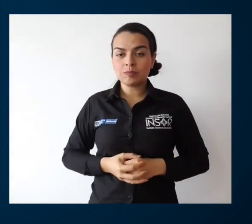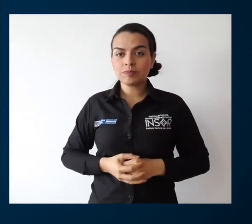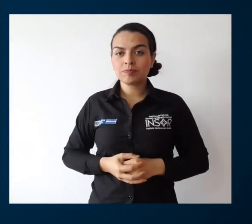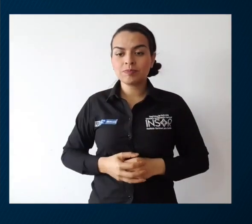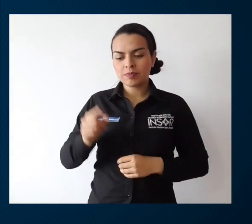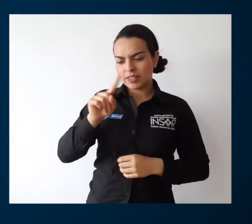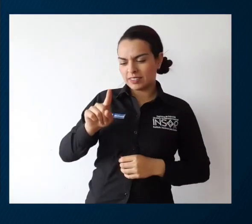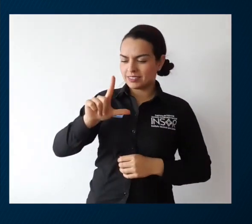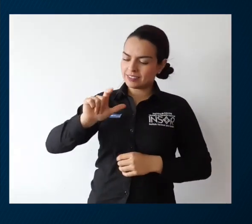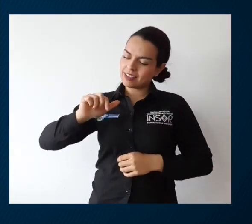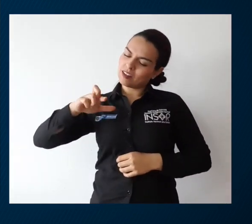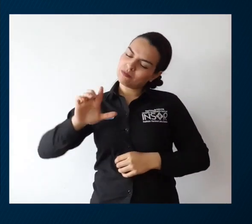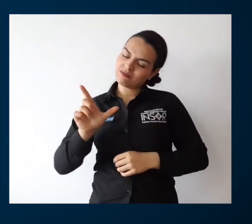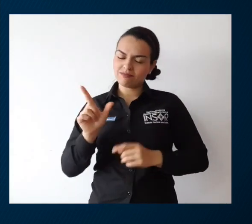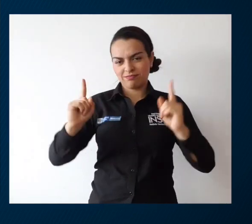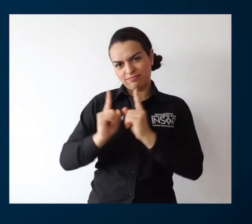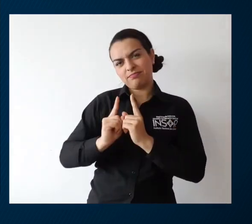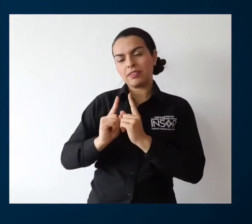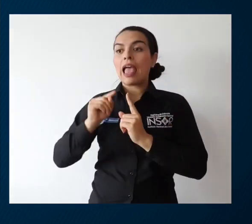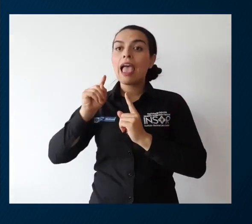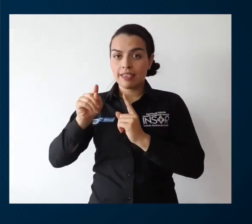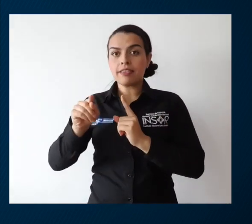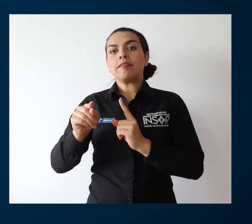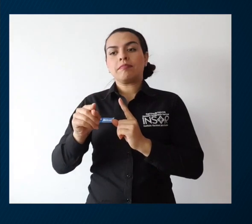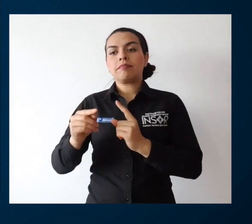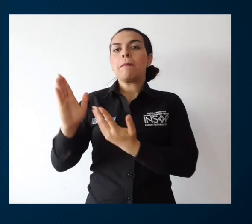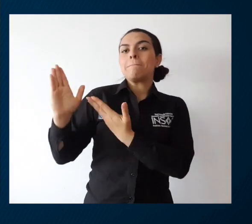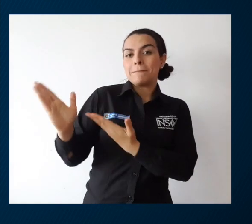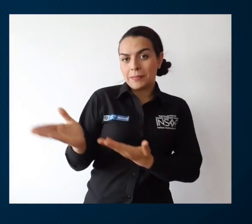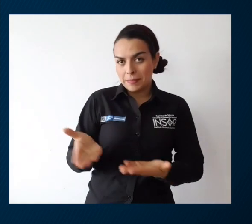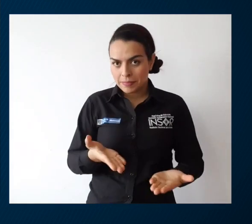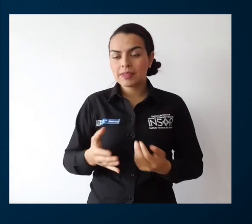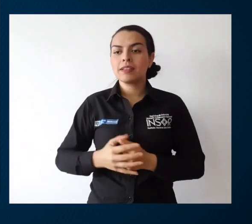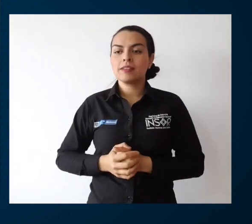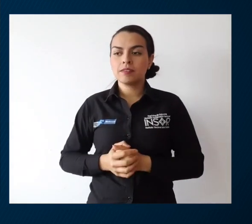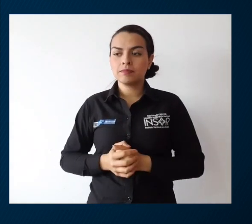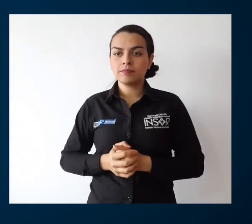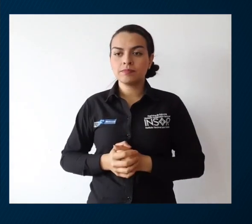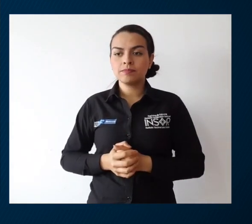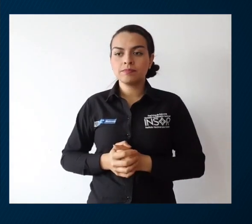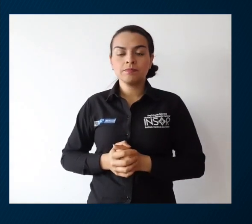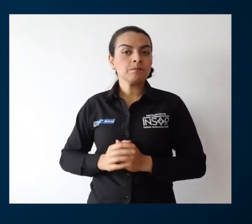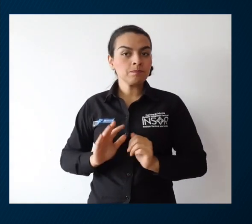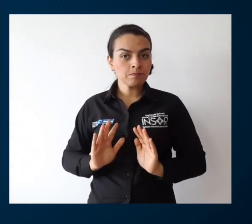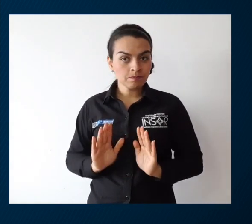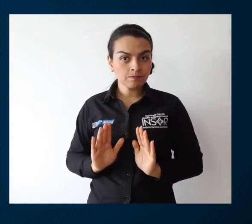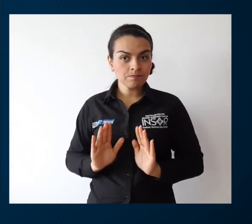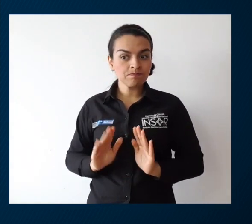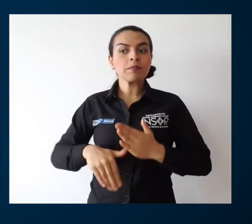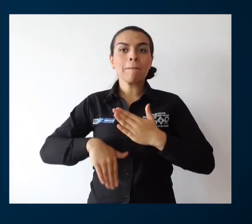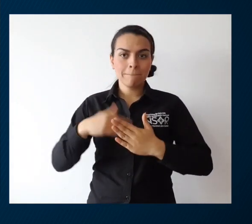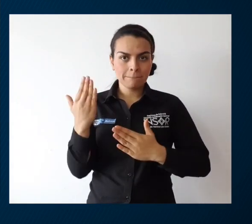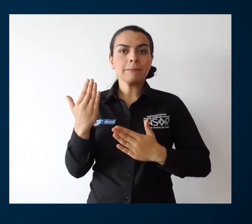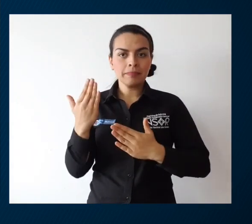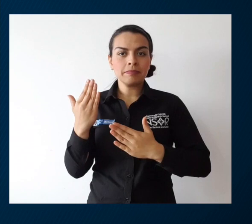es la sigla. Un saludo para todos, bienvenidos y bueno, voy